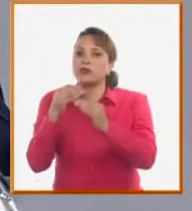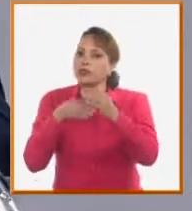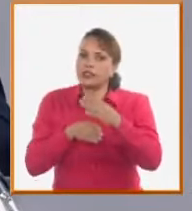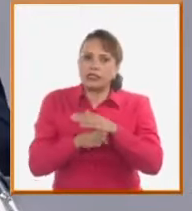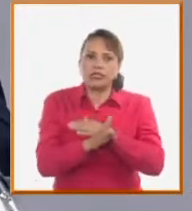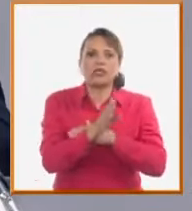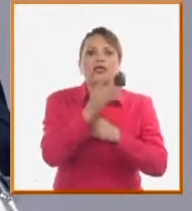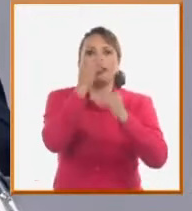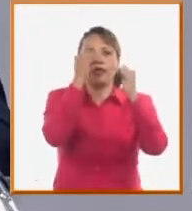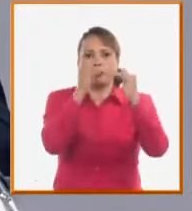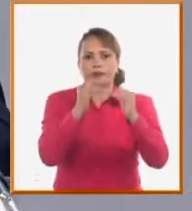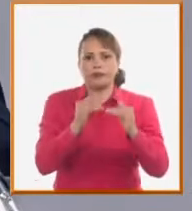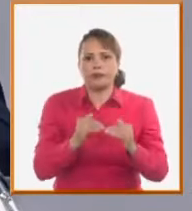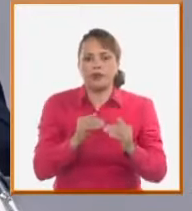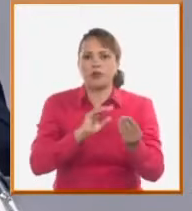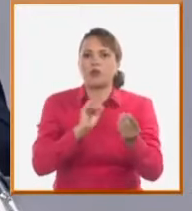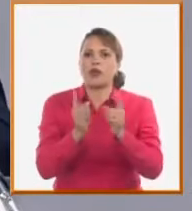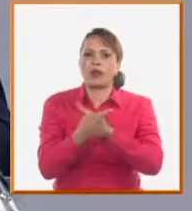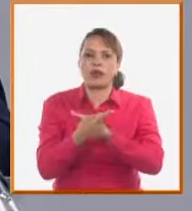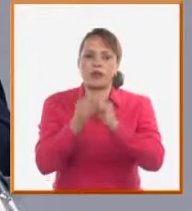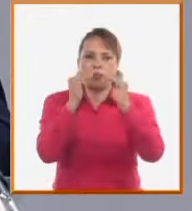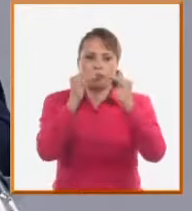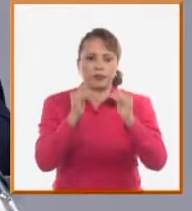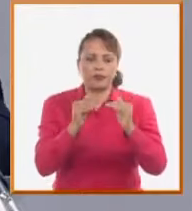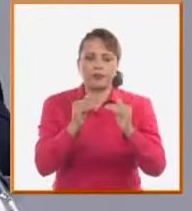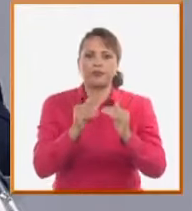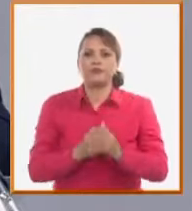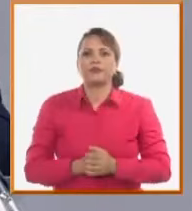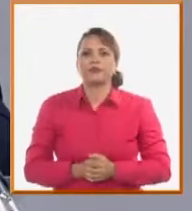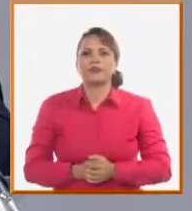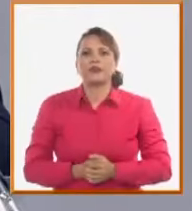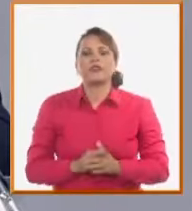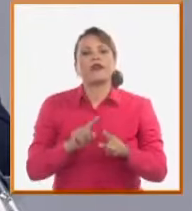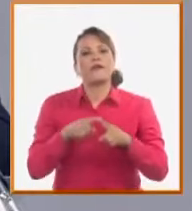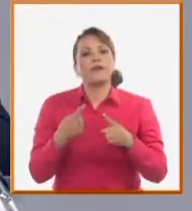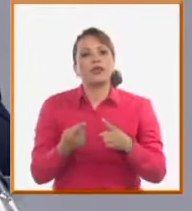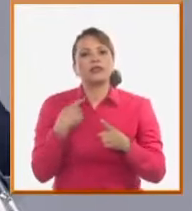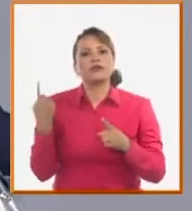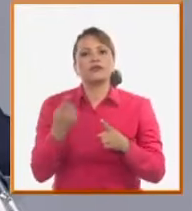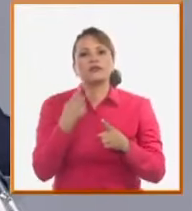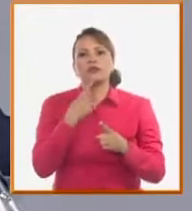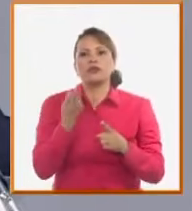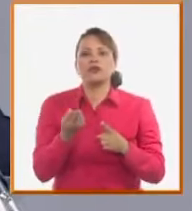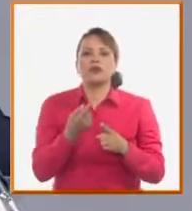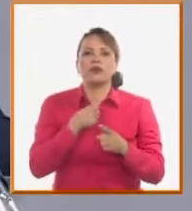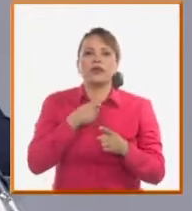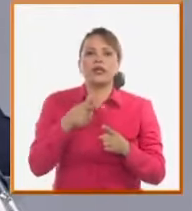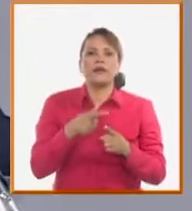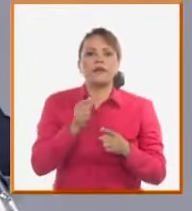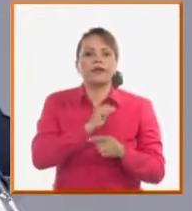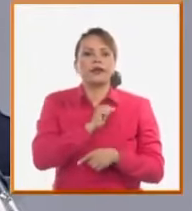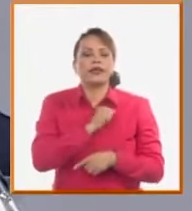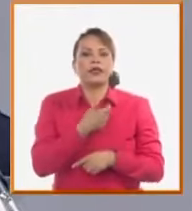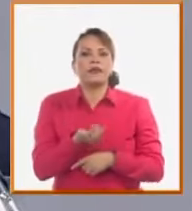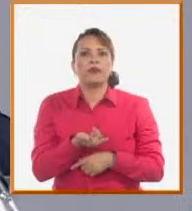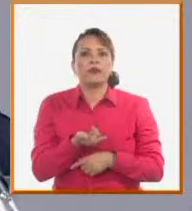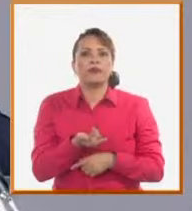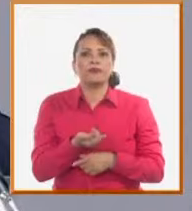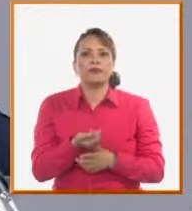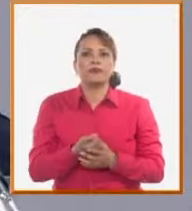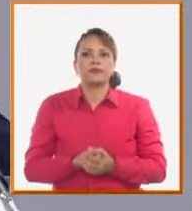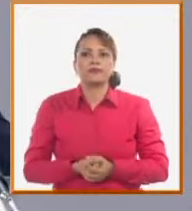que eso implique un movimiento en el orden de él. O sea, es por esa la razón que nosotros preferimos con esta, de punto de